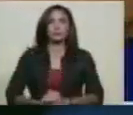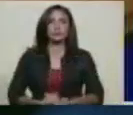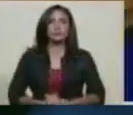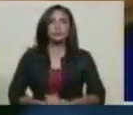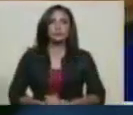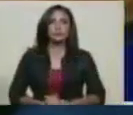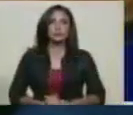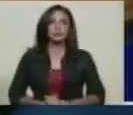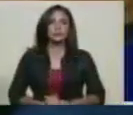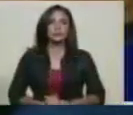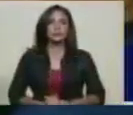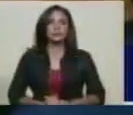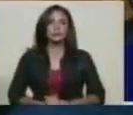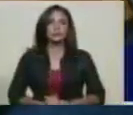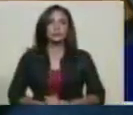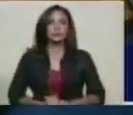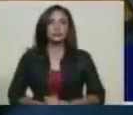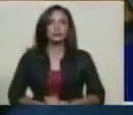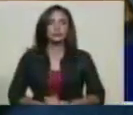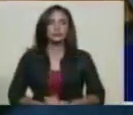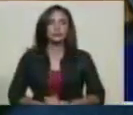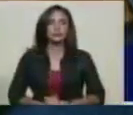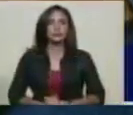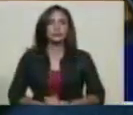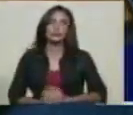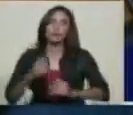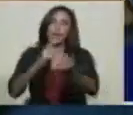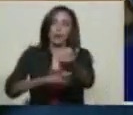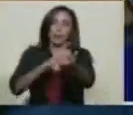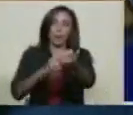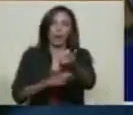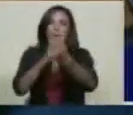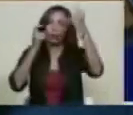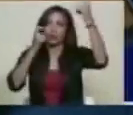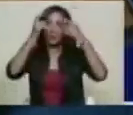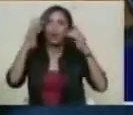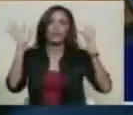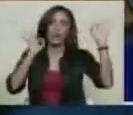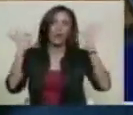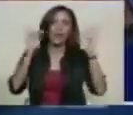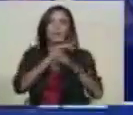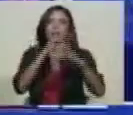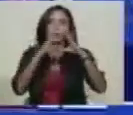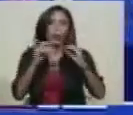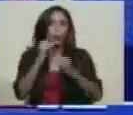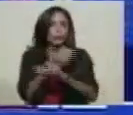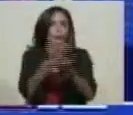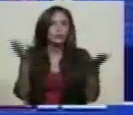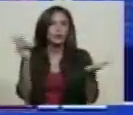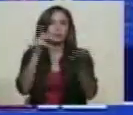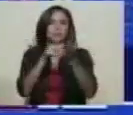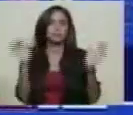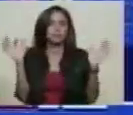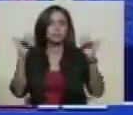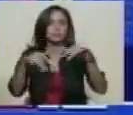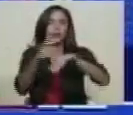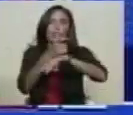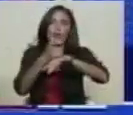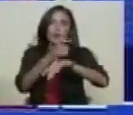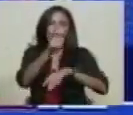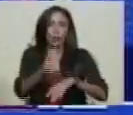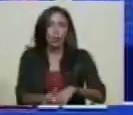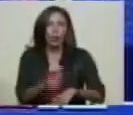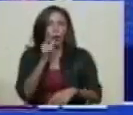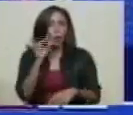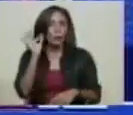Adán Coromoto, Chávez Fría, Erika, todos los compañeros presentes, gobernadora,